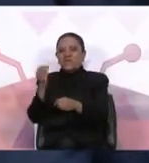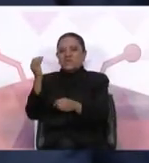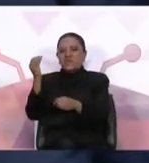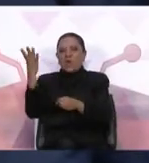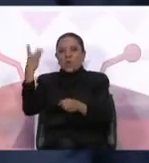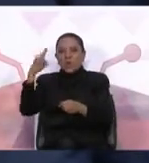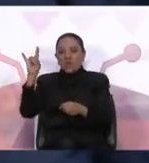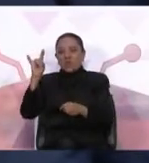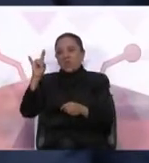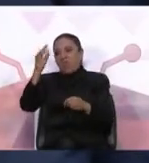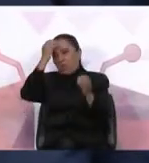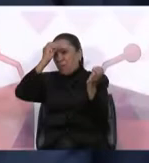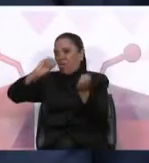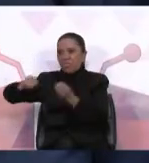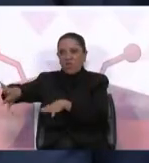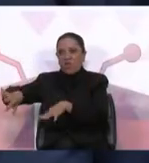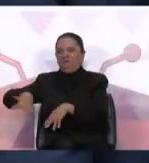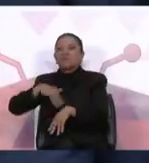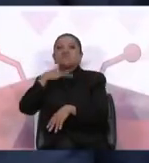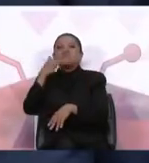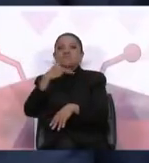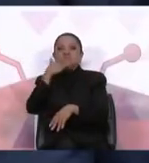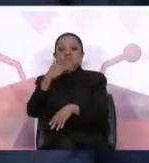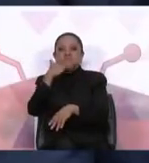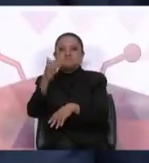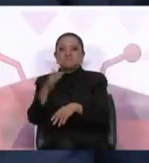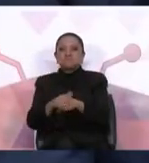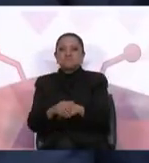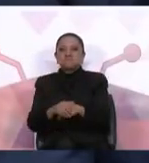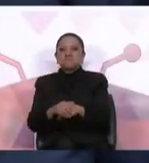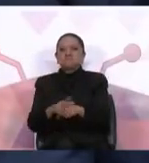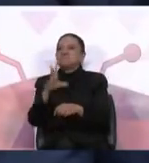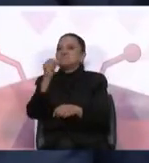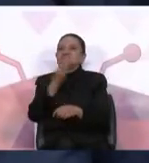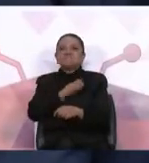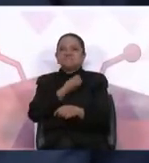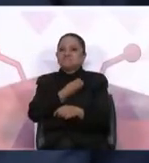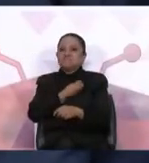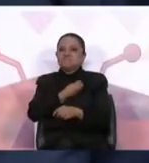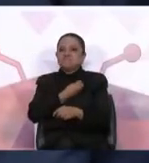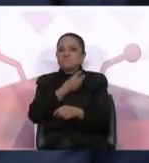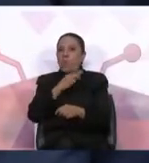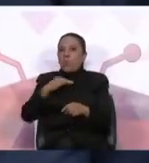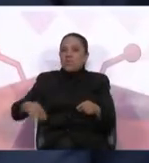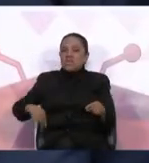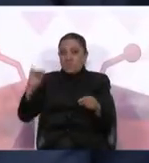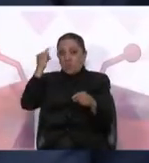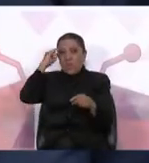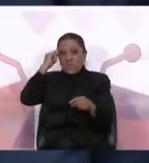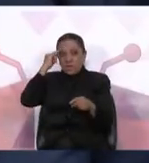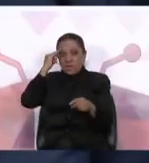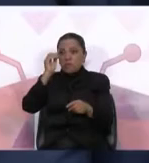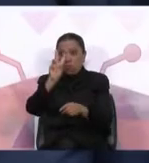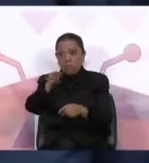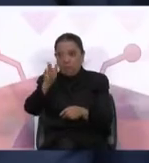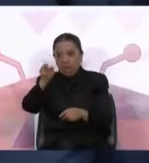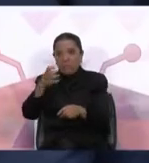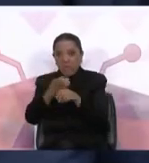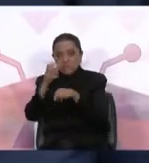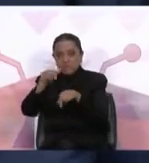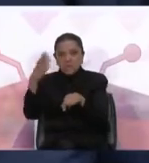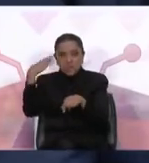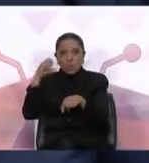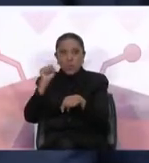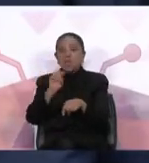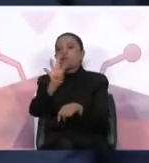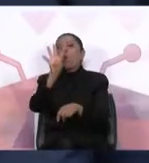corrupción intolerable municipios indígenas una realidad en el estado de morelos cuatro municipios